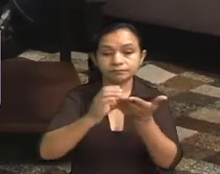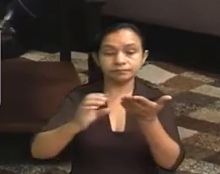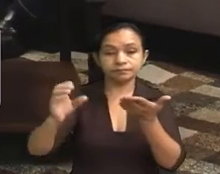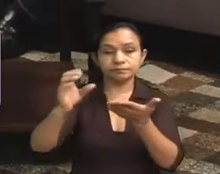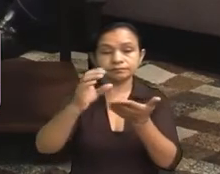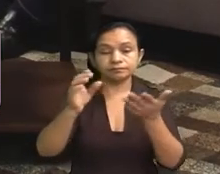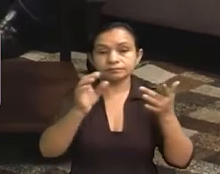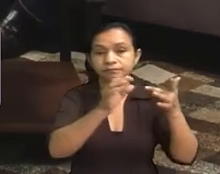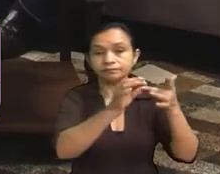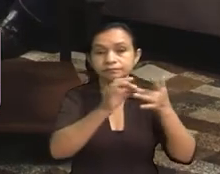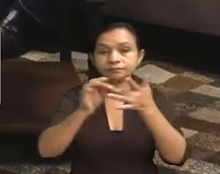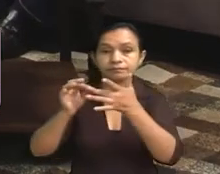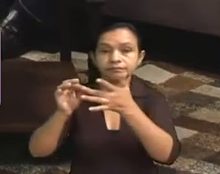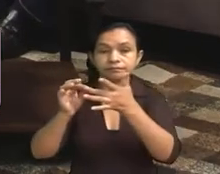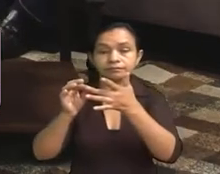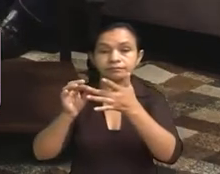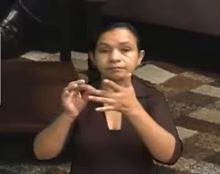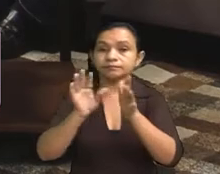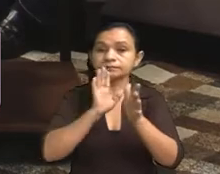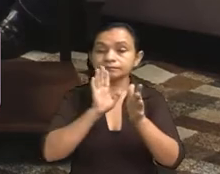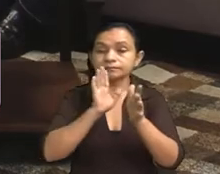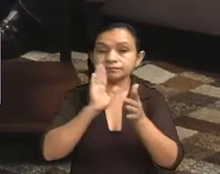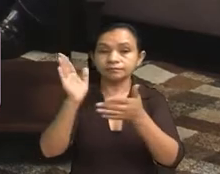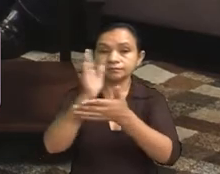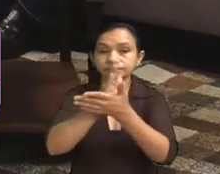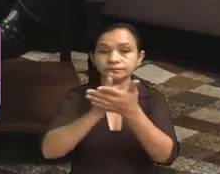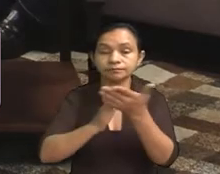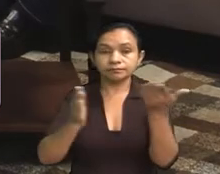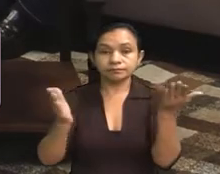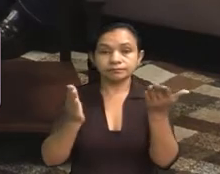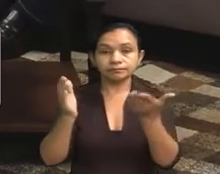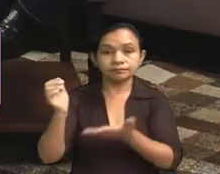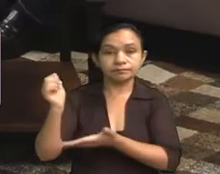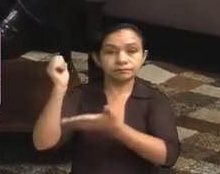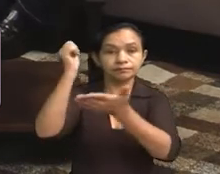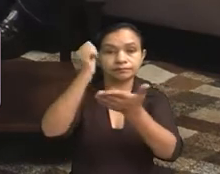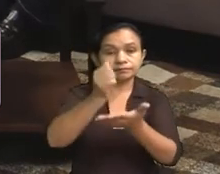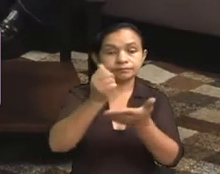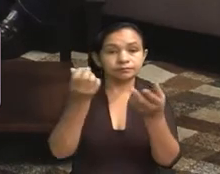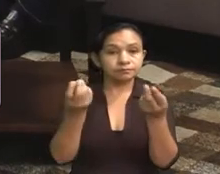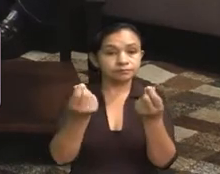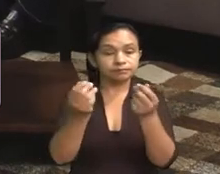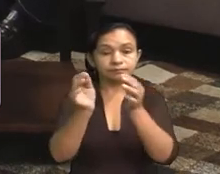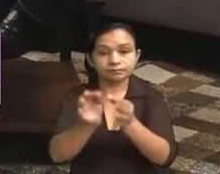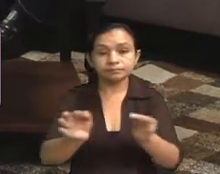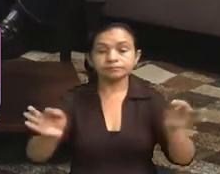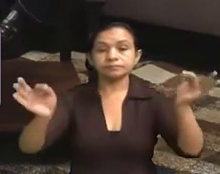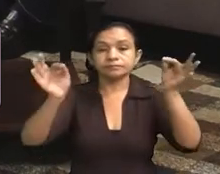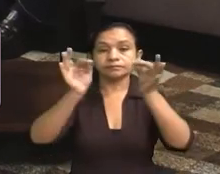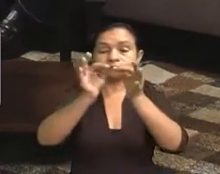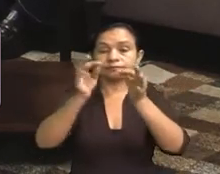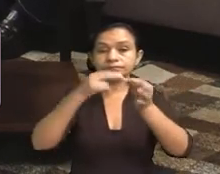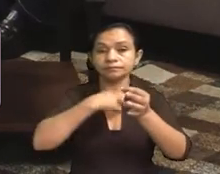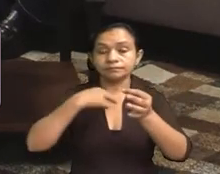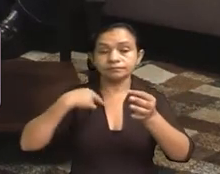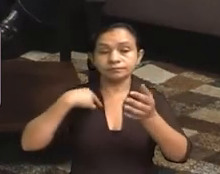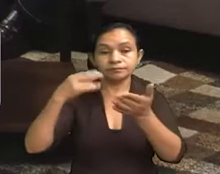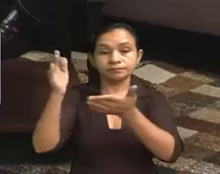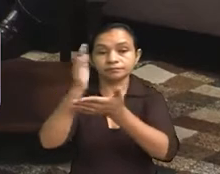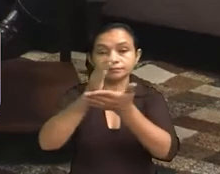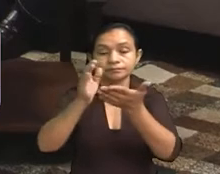Pero específicamente, te voy a mencionar algunas inversiones importantes que se van a hacer en algunos